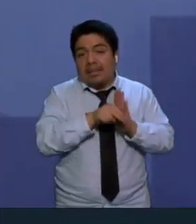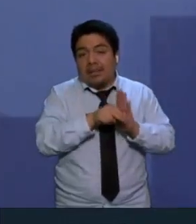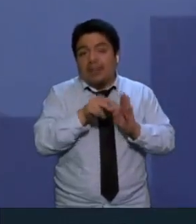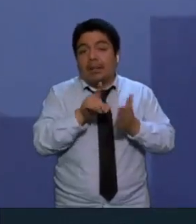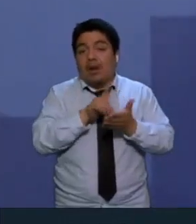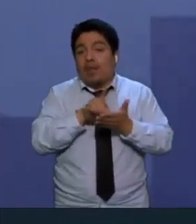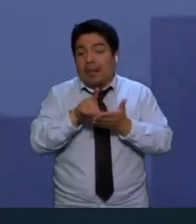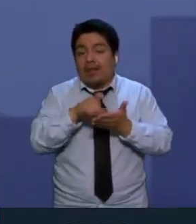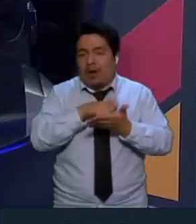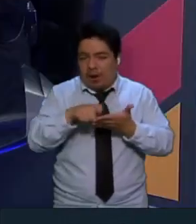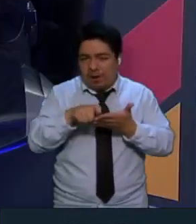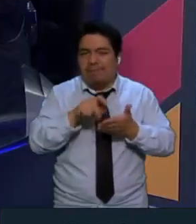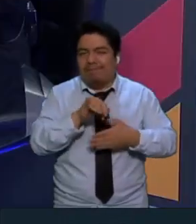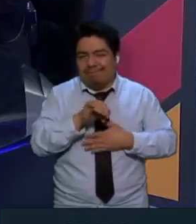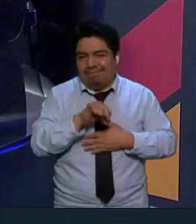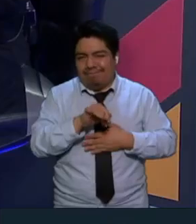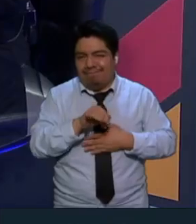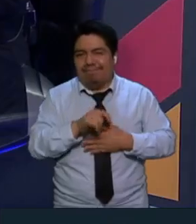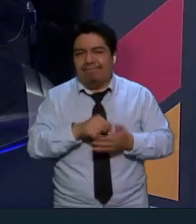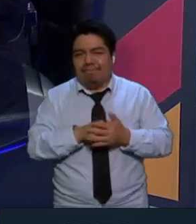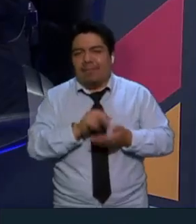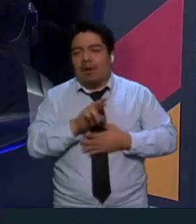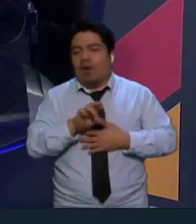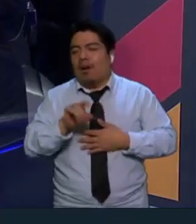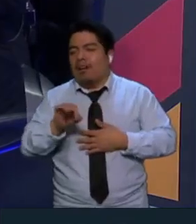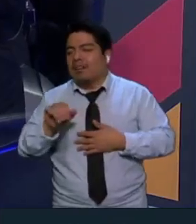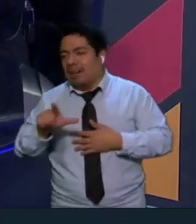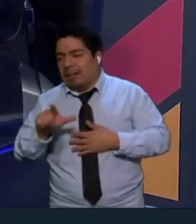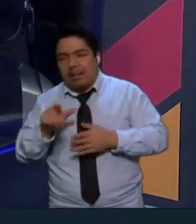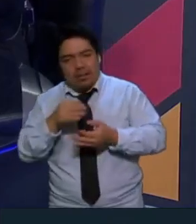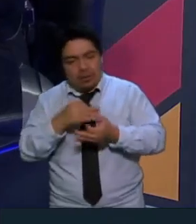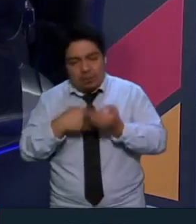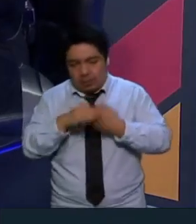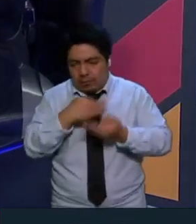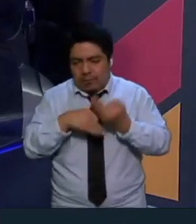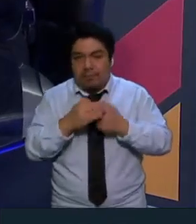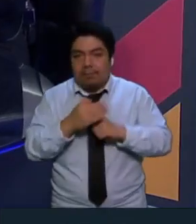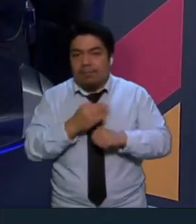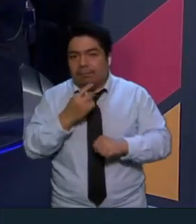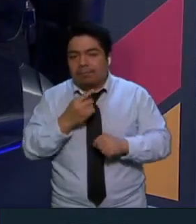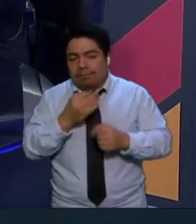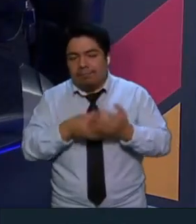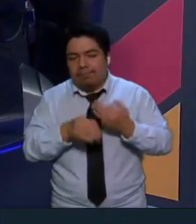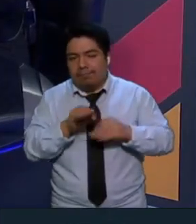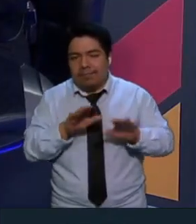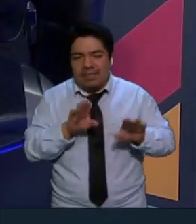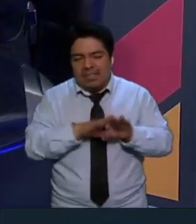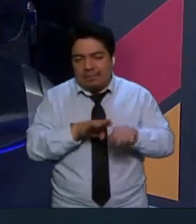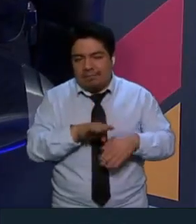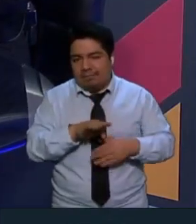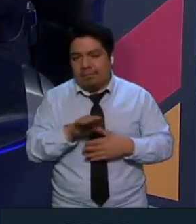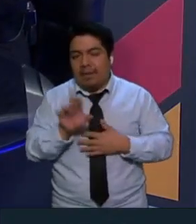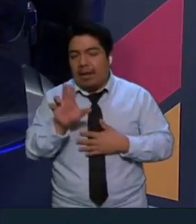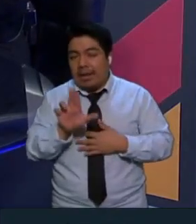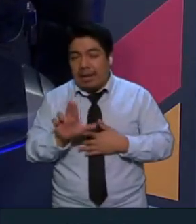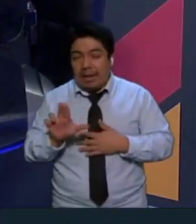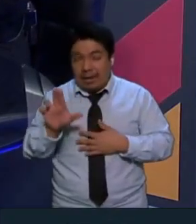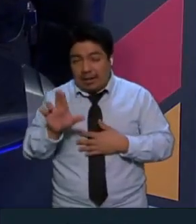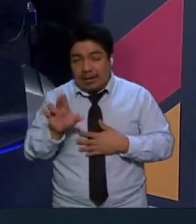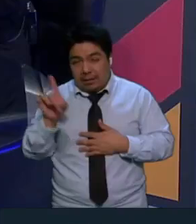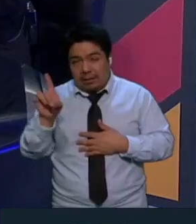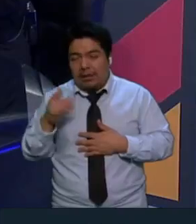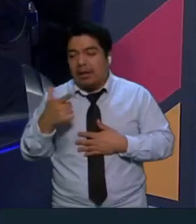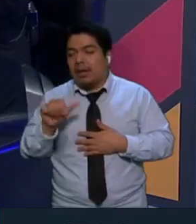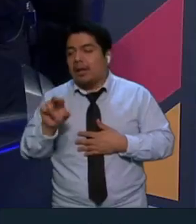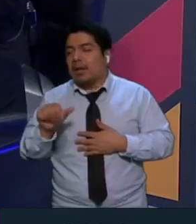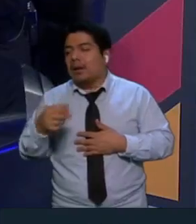los derechos de Roald Dahl, ya todos, y por eso también intentaron censurarlos. El martes estuve ahí en Gran